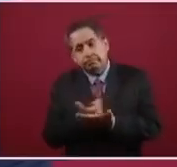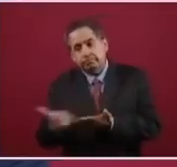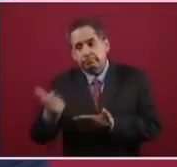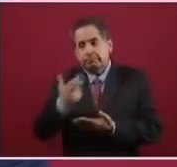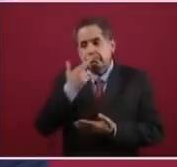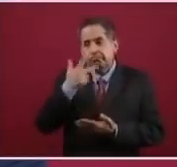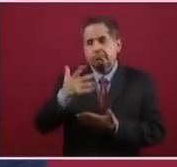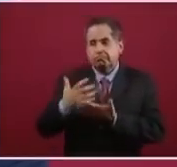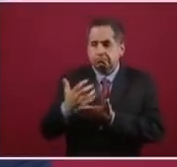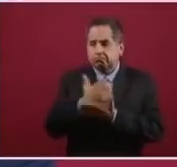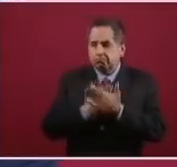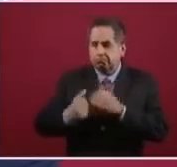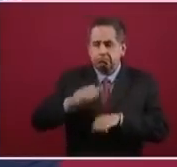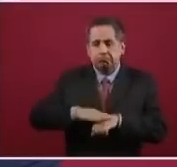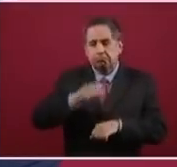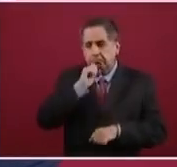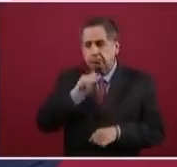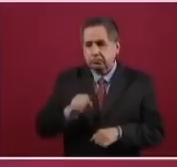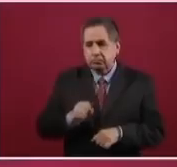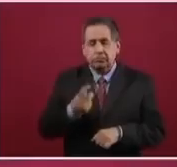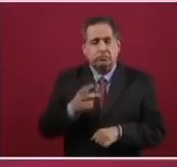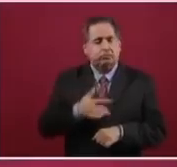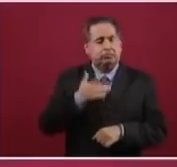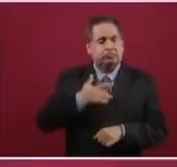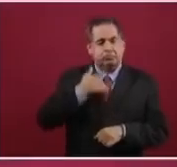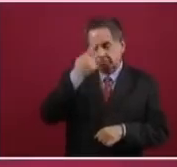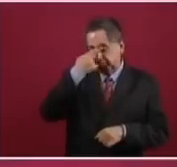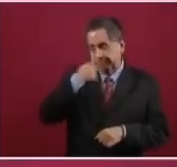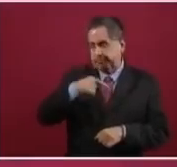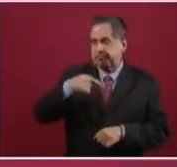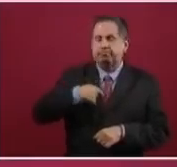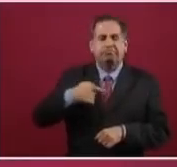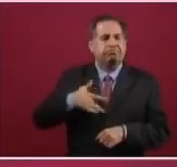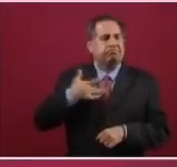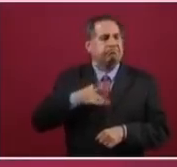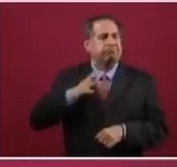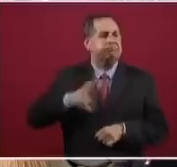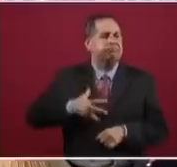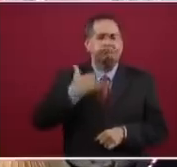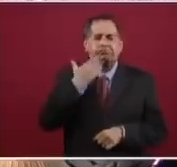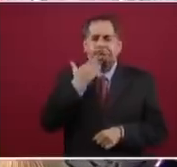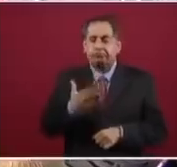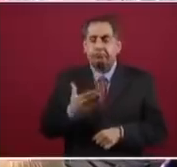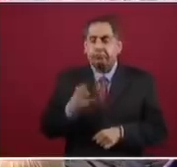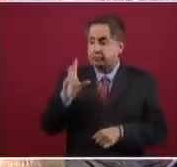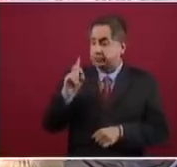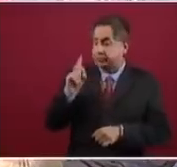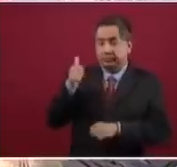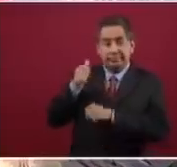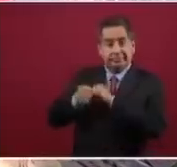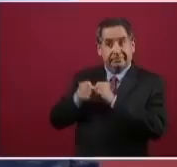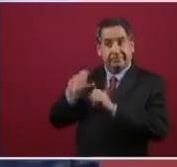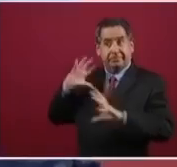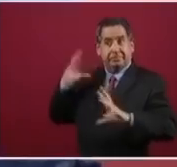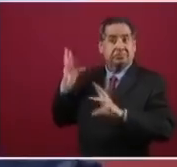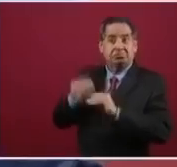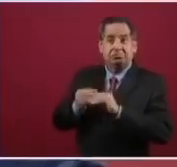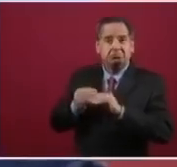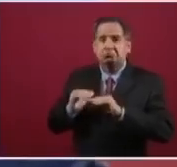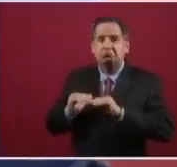es para mí un timbre de orgullo poder decir que en 36 años